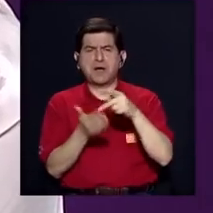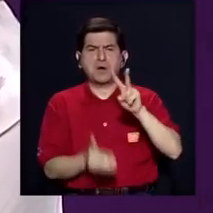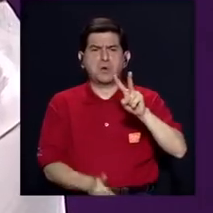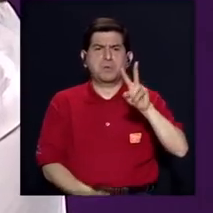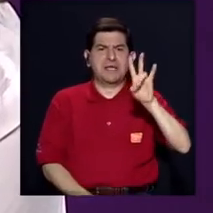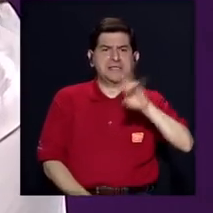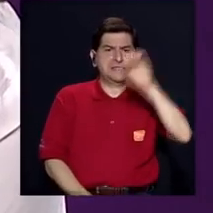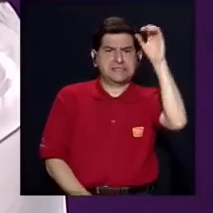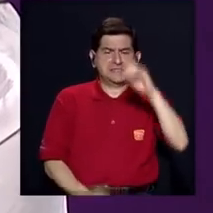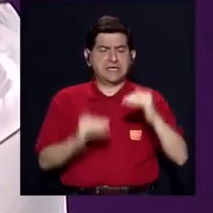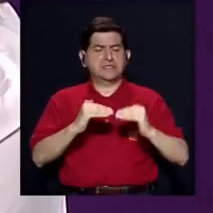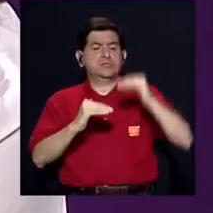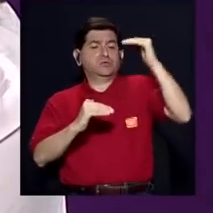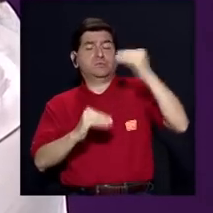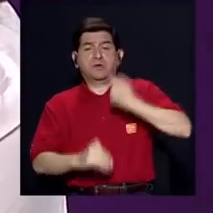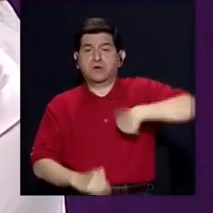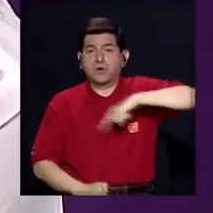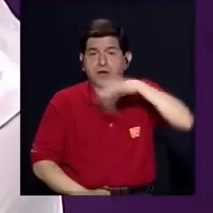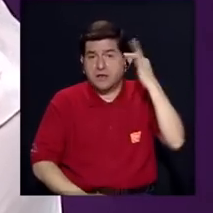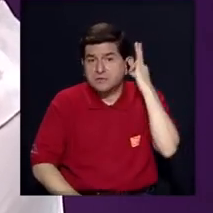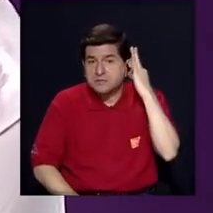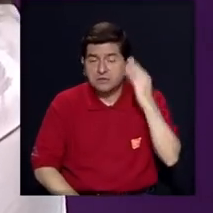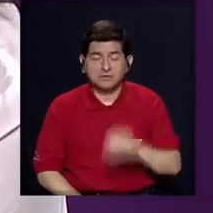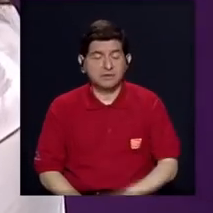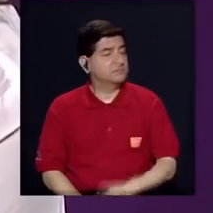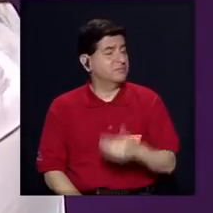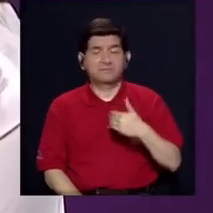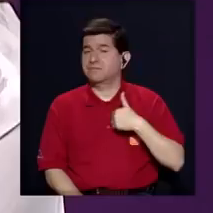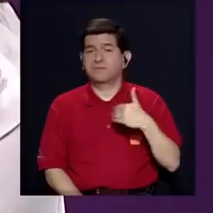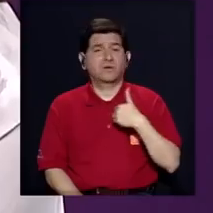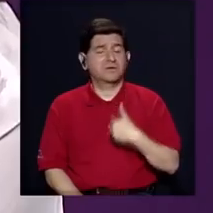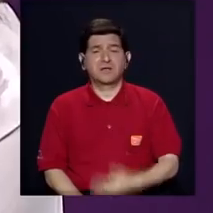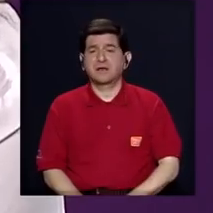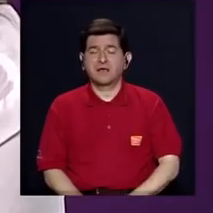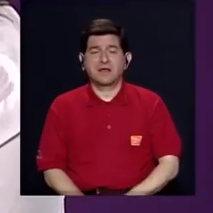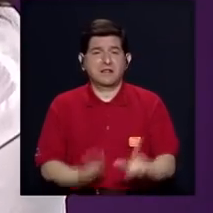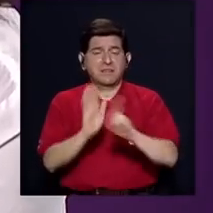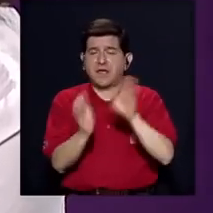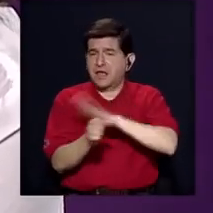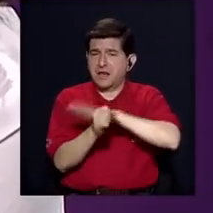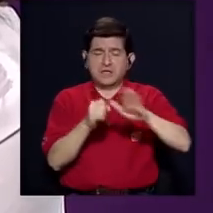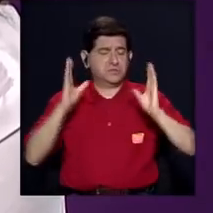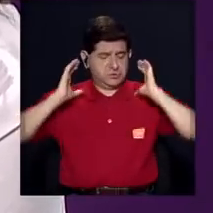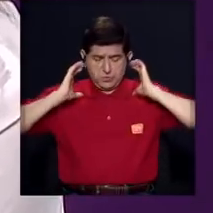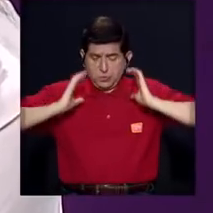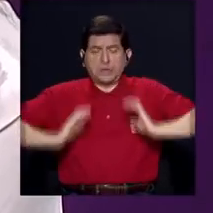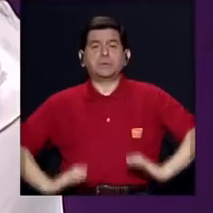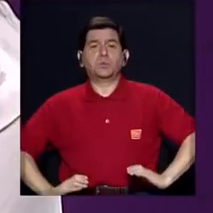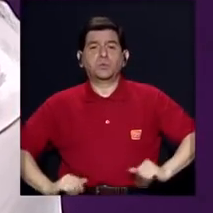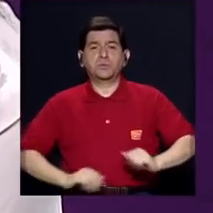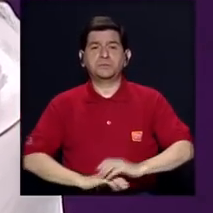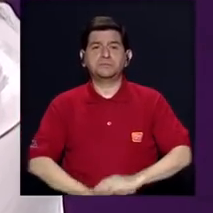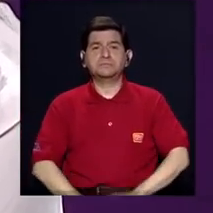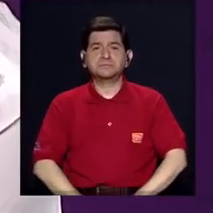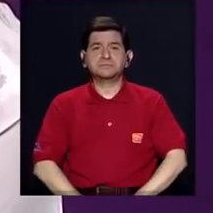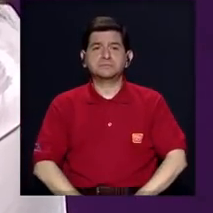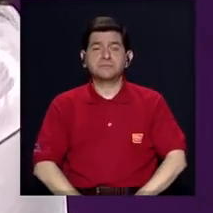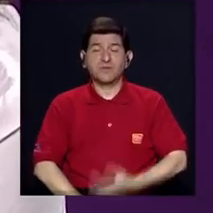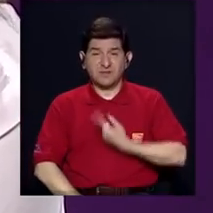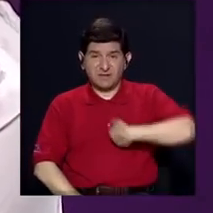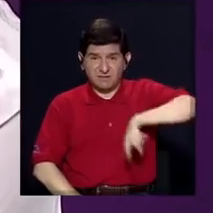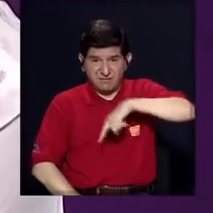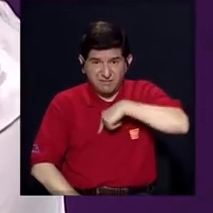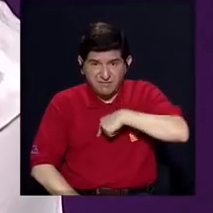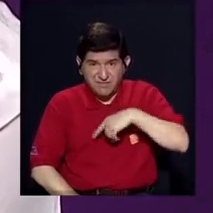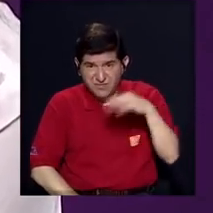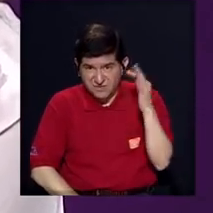27 por ciento más que nosotras no tenemos un pleno derecho sobre nuestro cuerpo somos